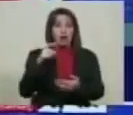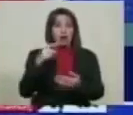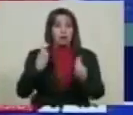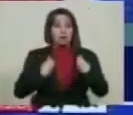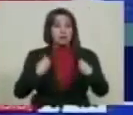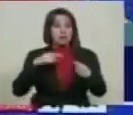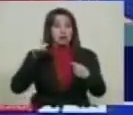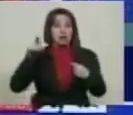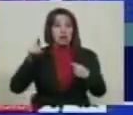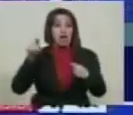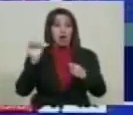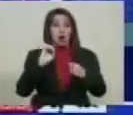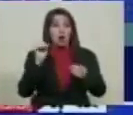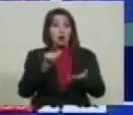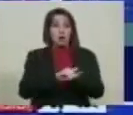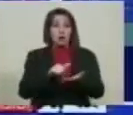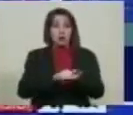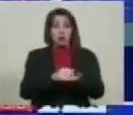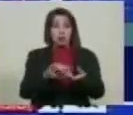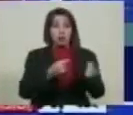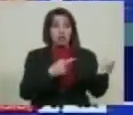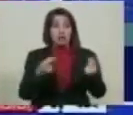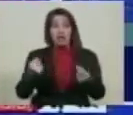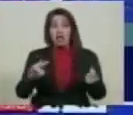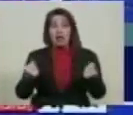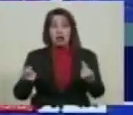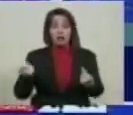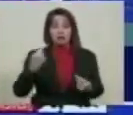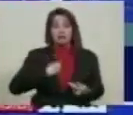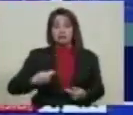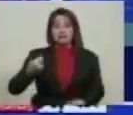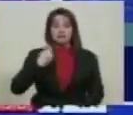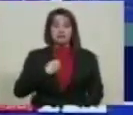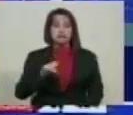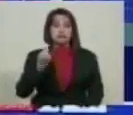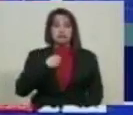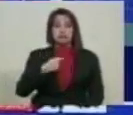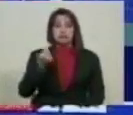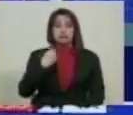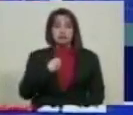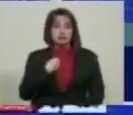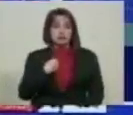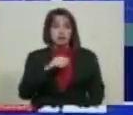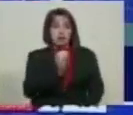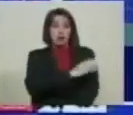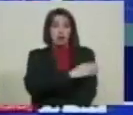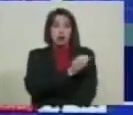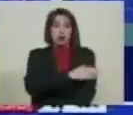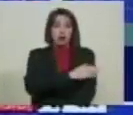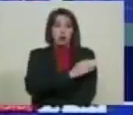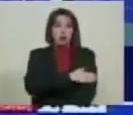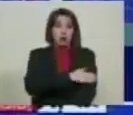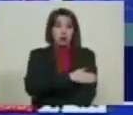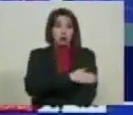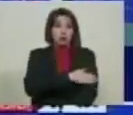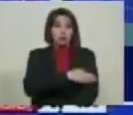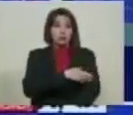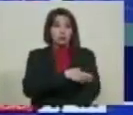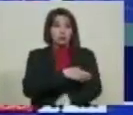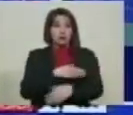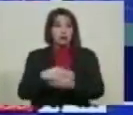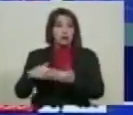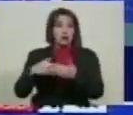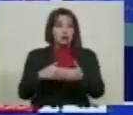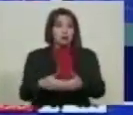maneja los recursos del financiamiento de la ultraderecha y del imperialismo a nivel internacional,